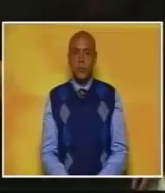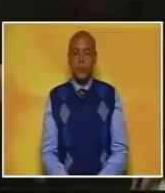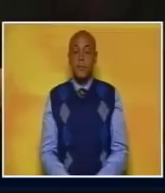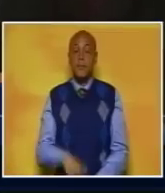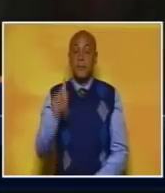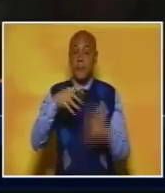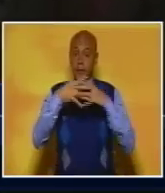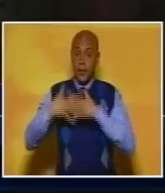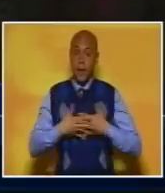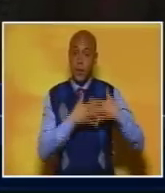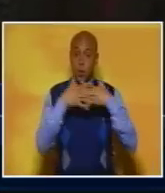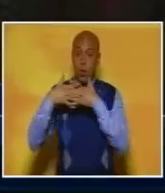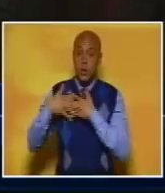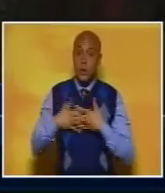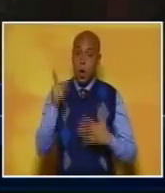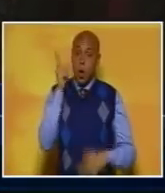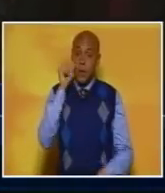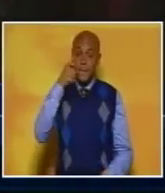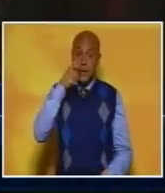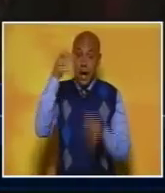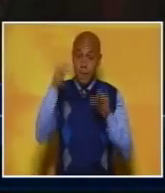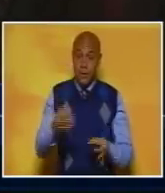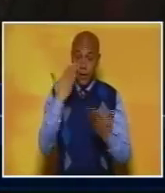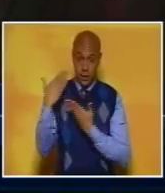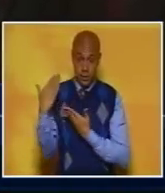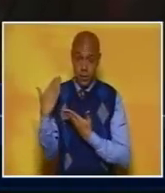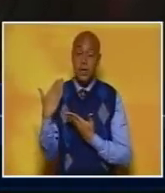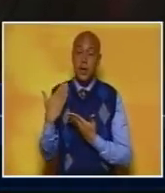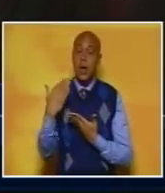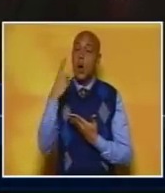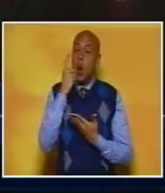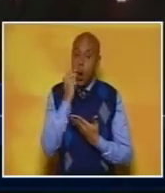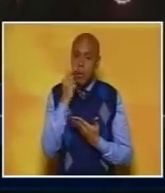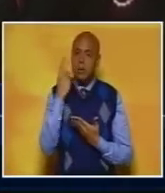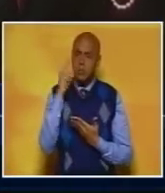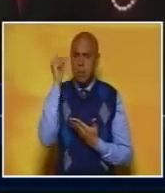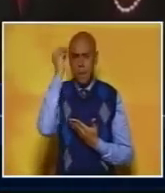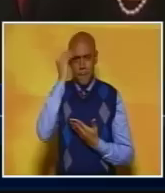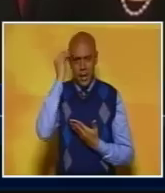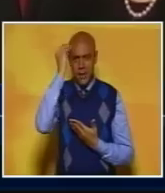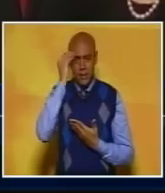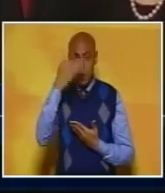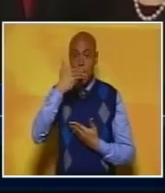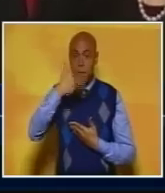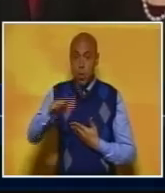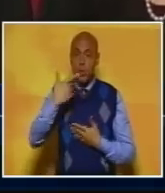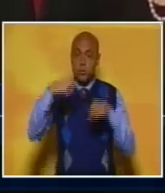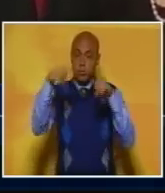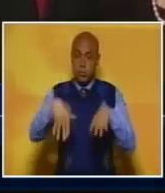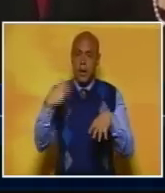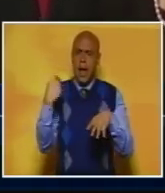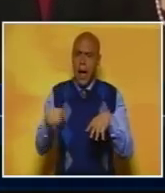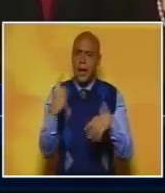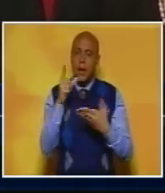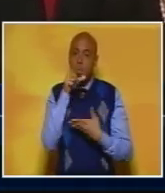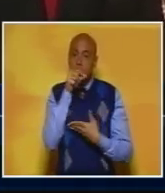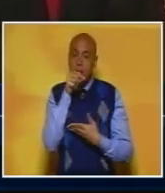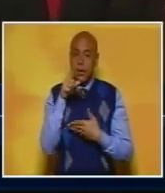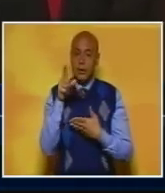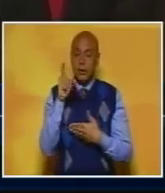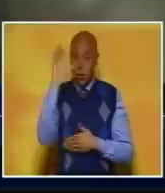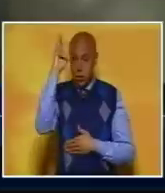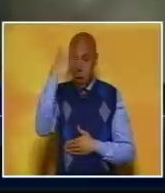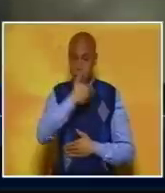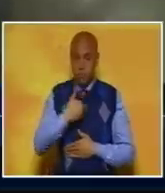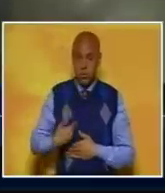En Estados Unidos, el fiscal general William Barr estaría considerando renunciar a su cargo tras los mensajes de Twitter del presidente